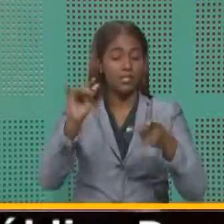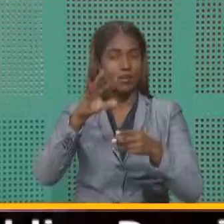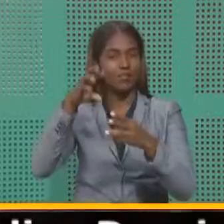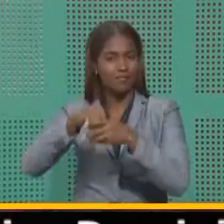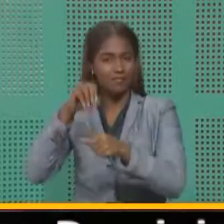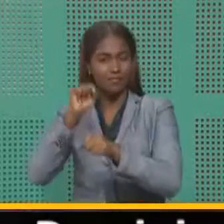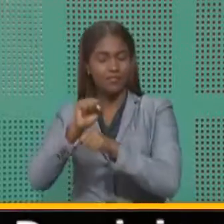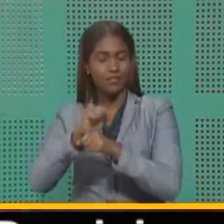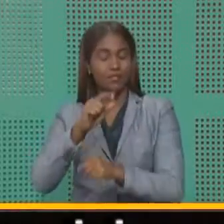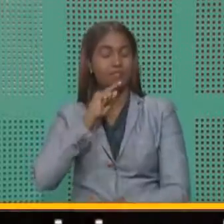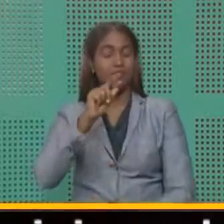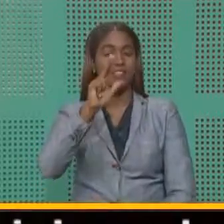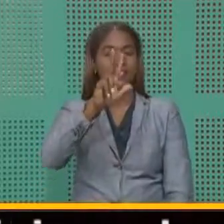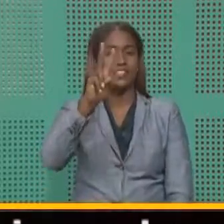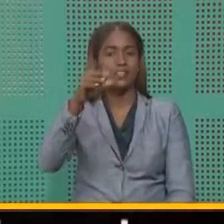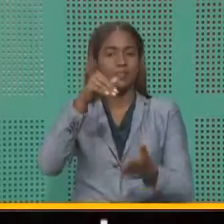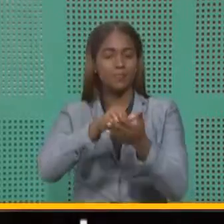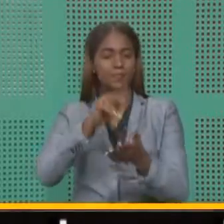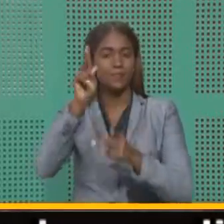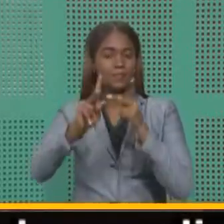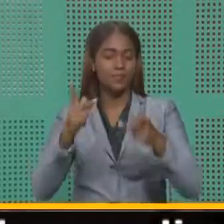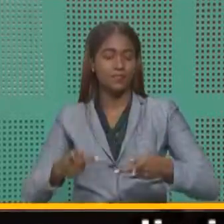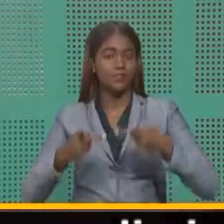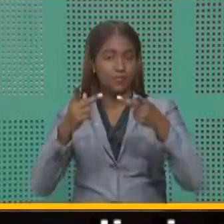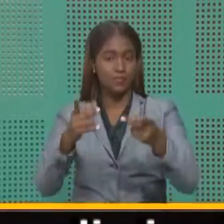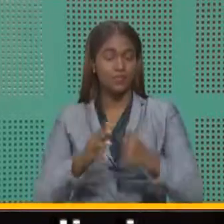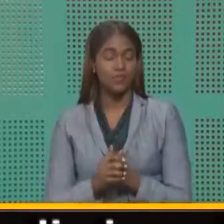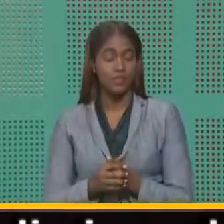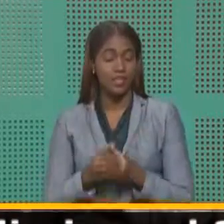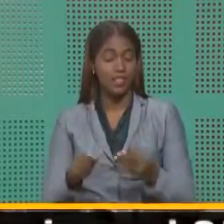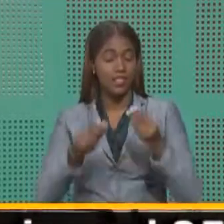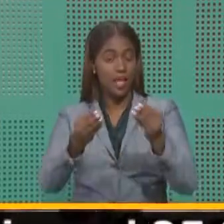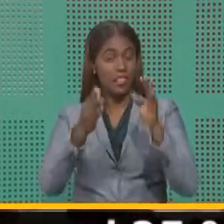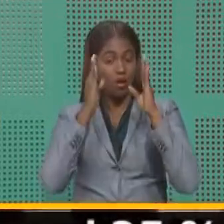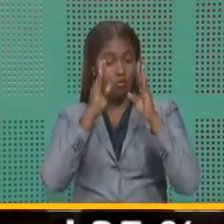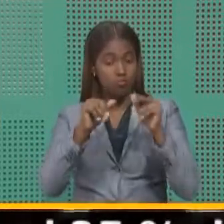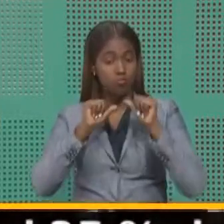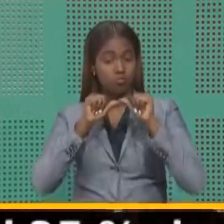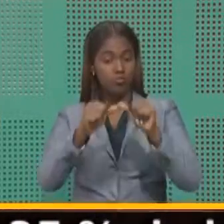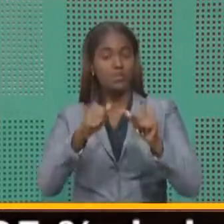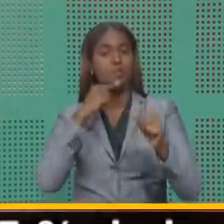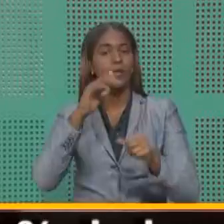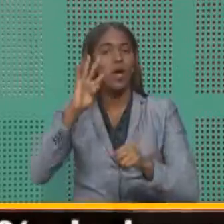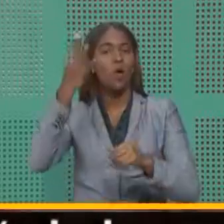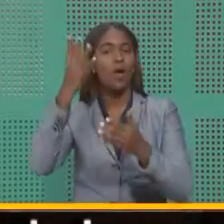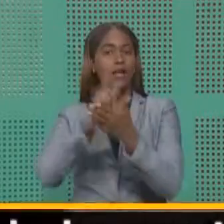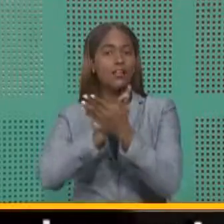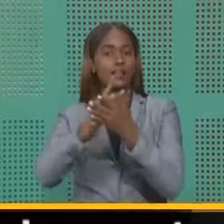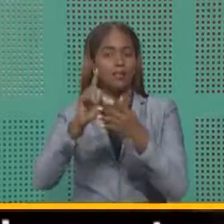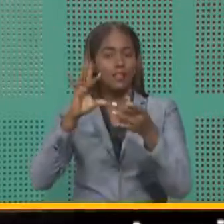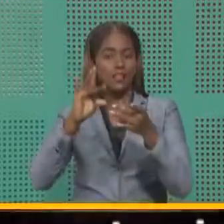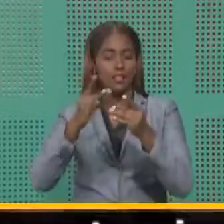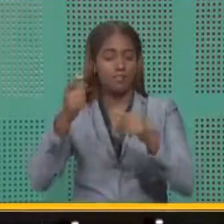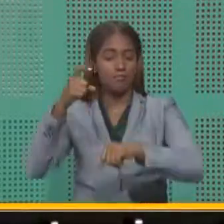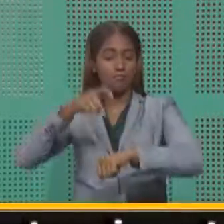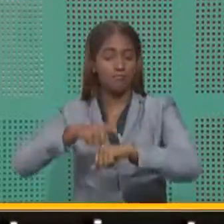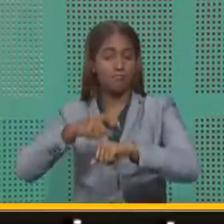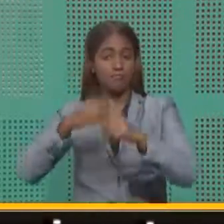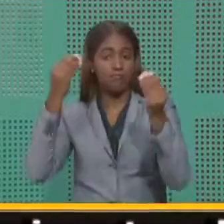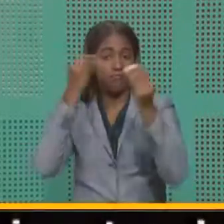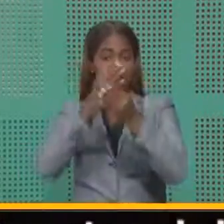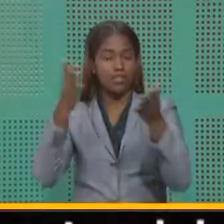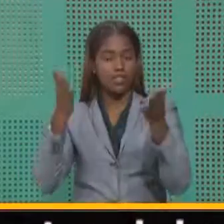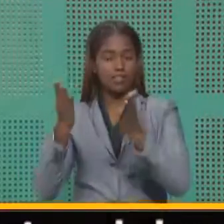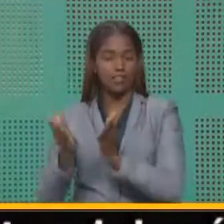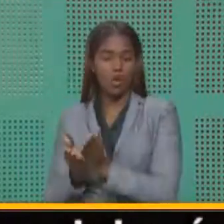de unos treinta y dos mil visitantes dando continuidad a la cuarta semana de la temporada oficial de